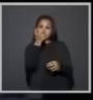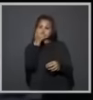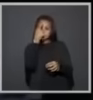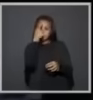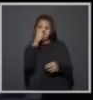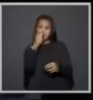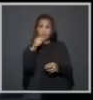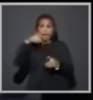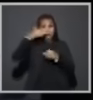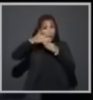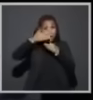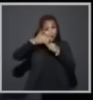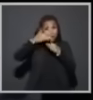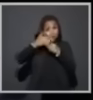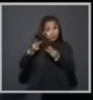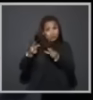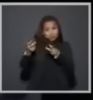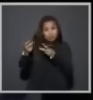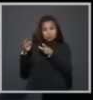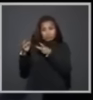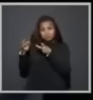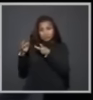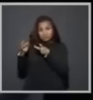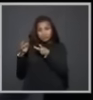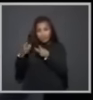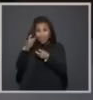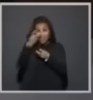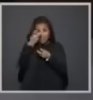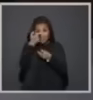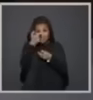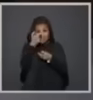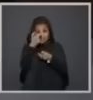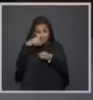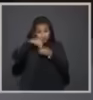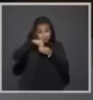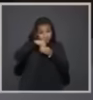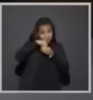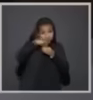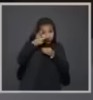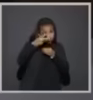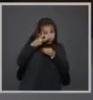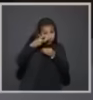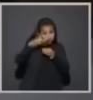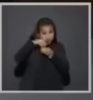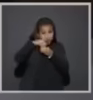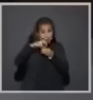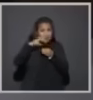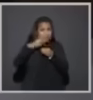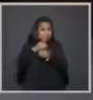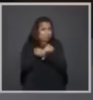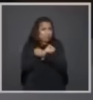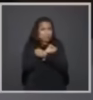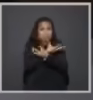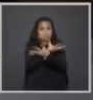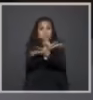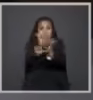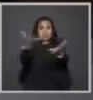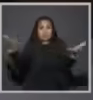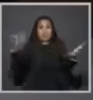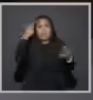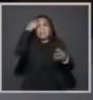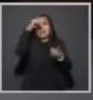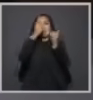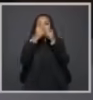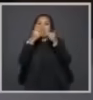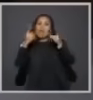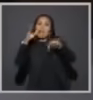roban se va a utilizar para financiar el desarrollo. No va a haber necesidad de aumentar impuestos